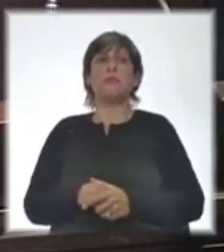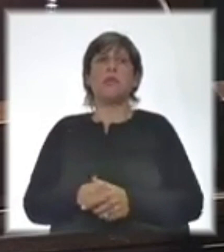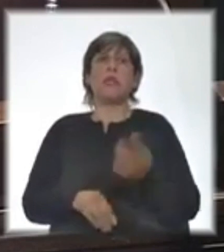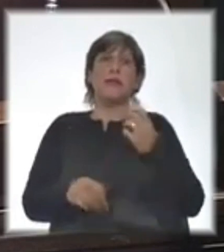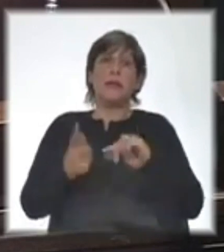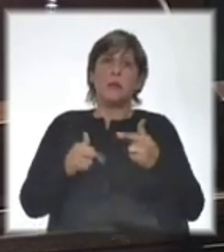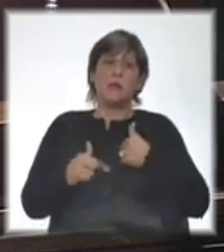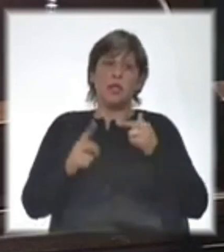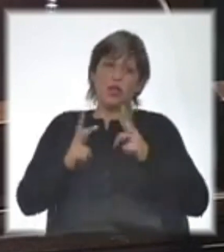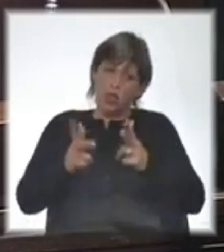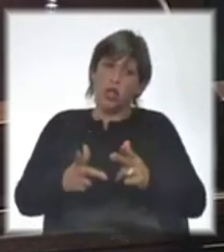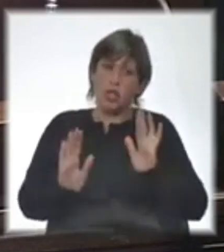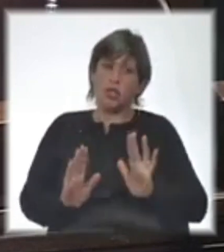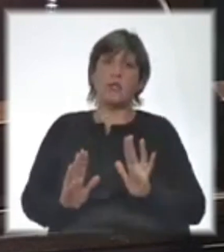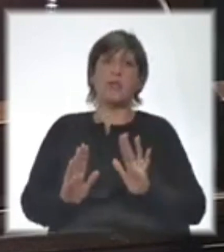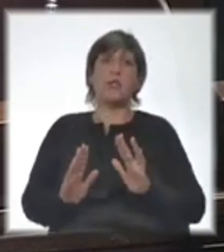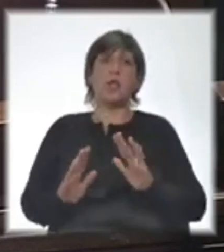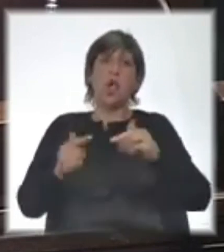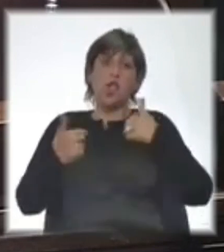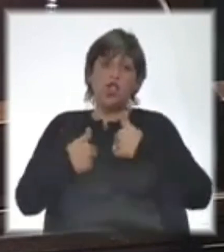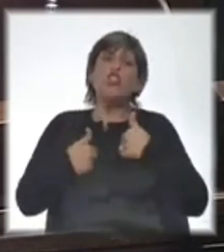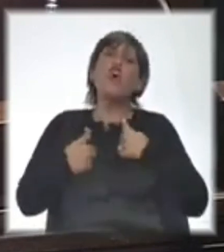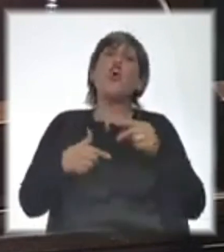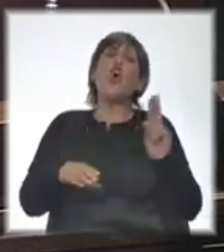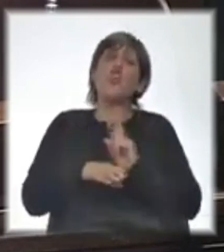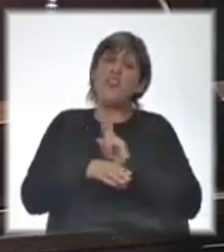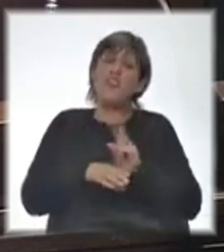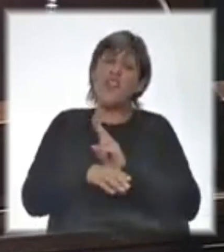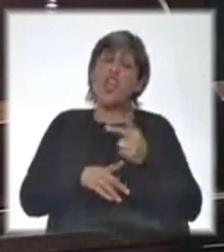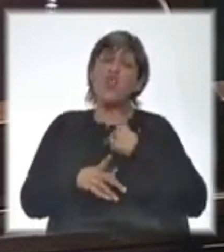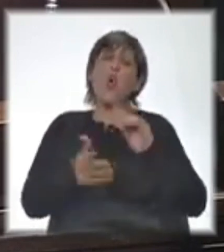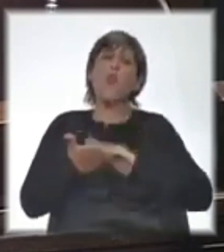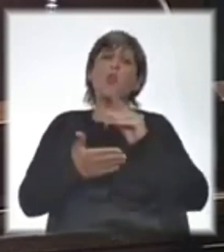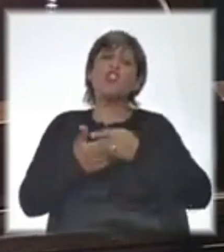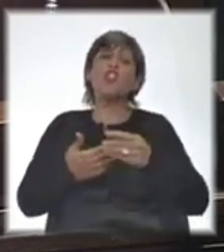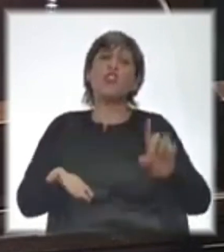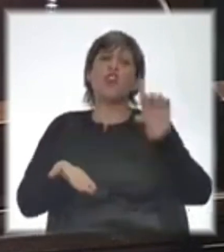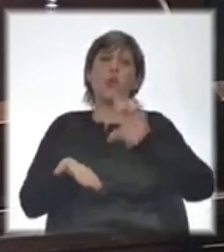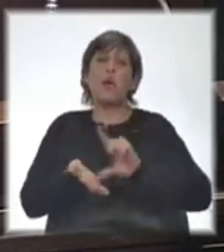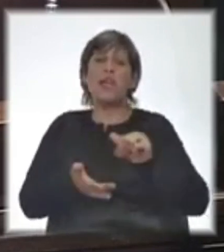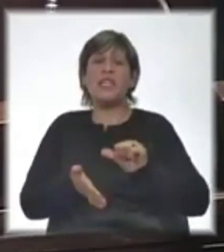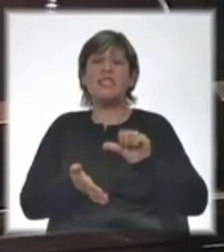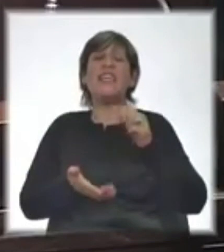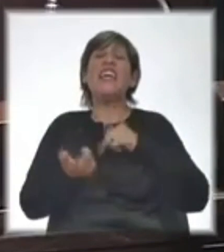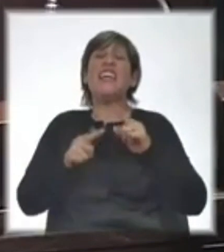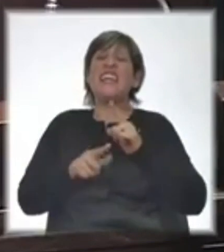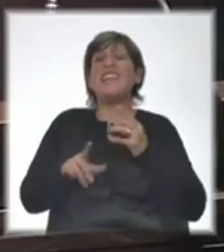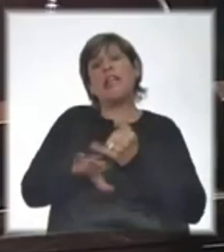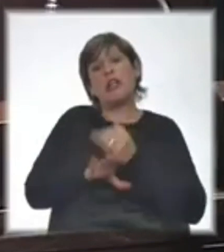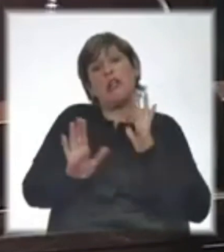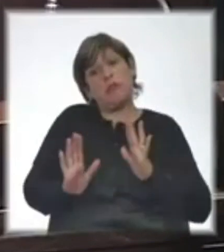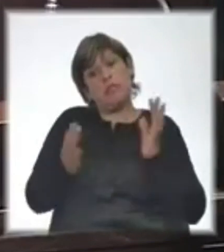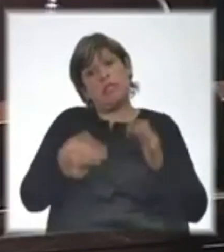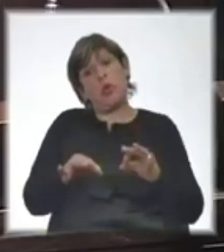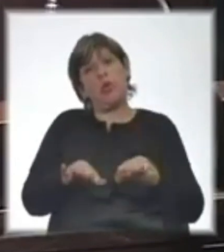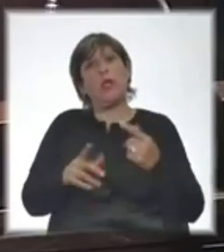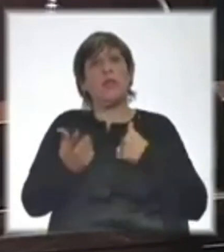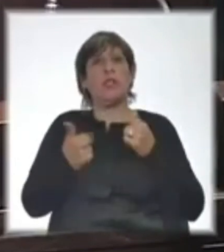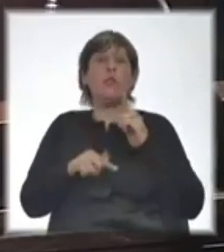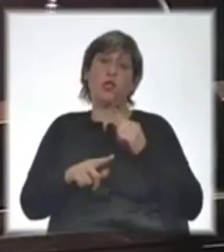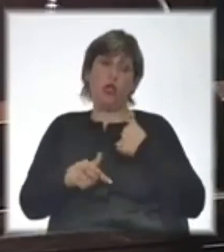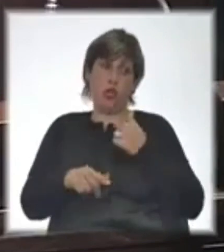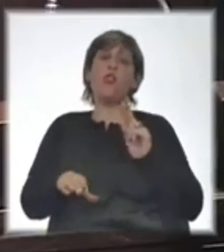Pero yo lo que digo es lo siguiente, yo defiendo un proyecto de país que debe ser equivocado seguramente, pero es el proyecto que yo